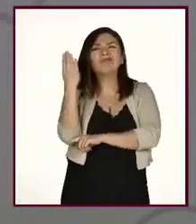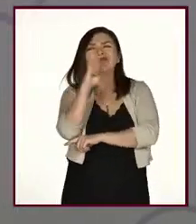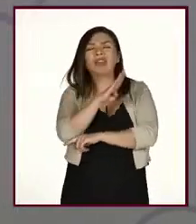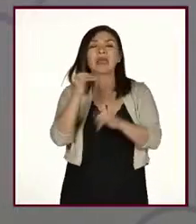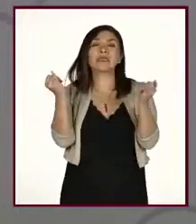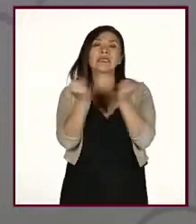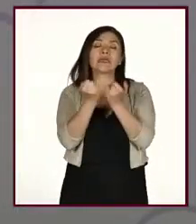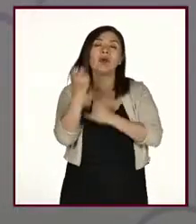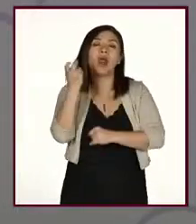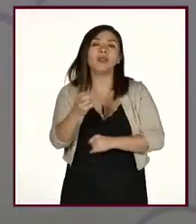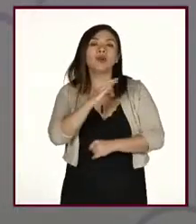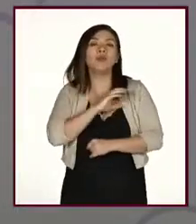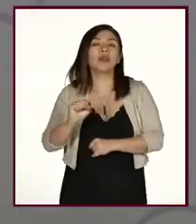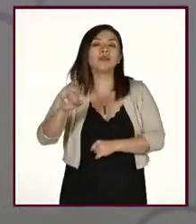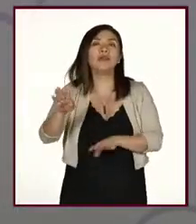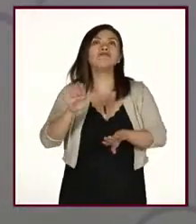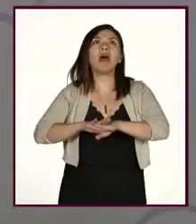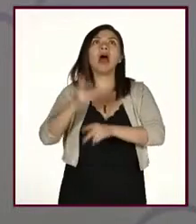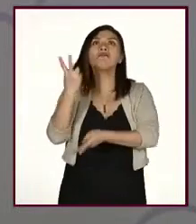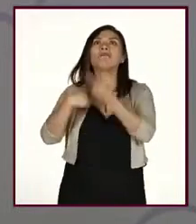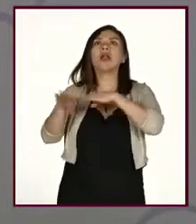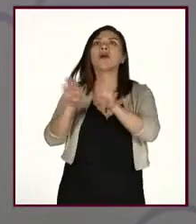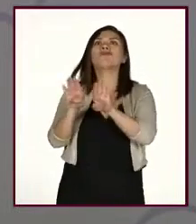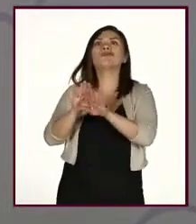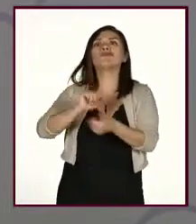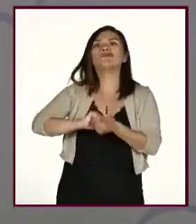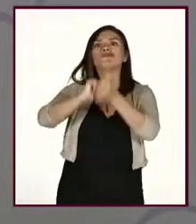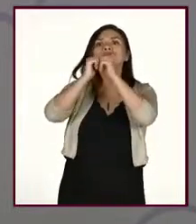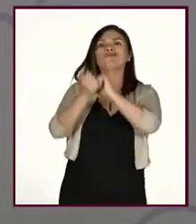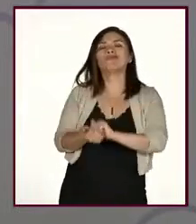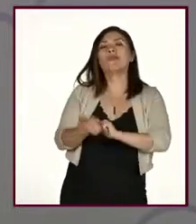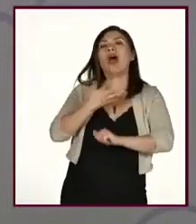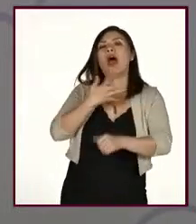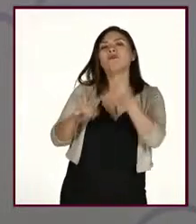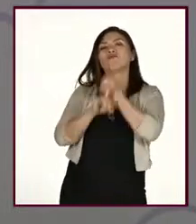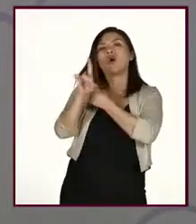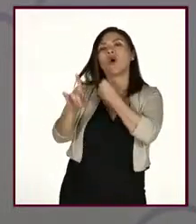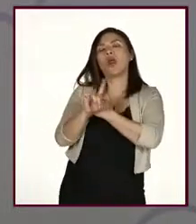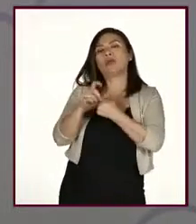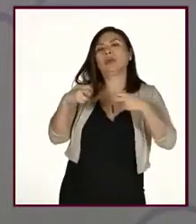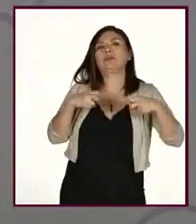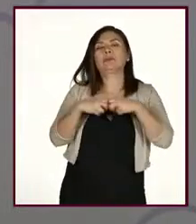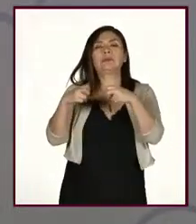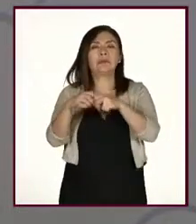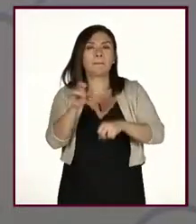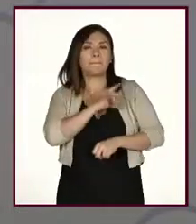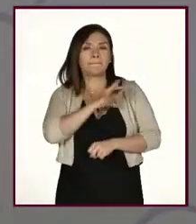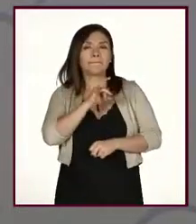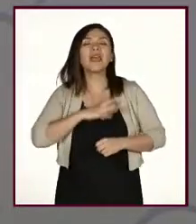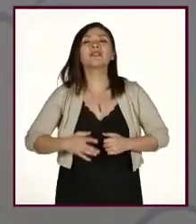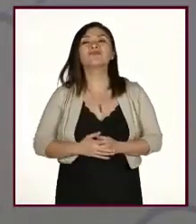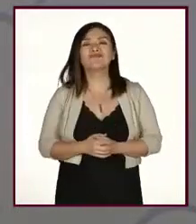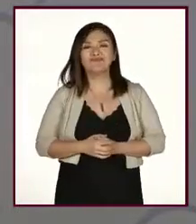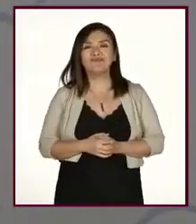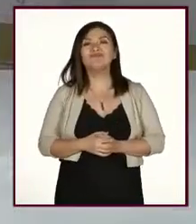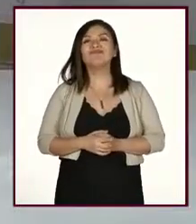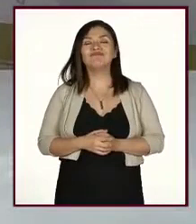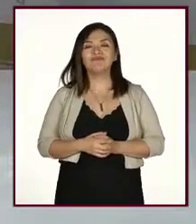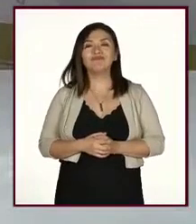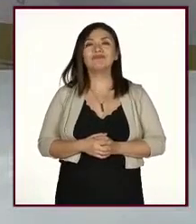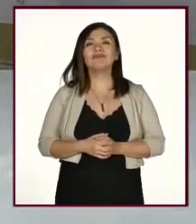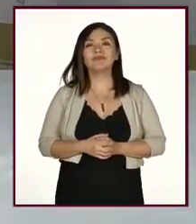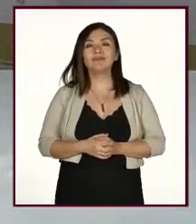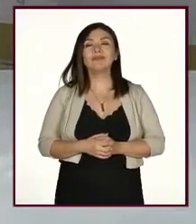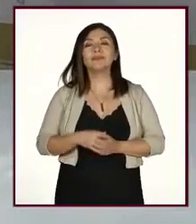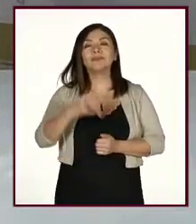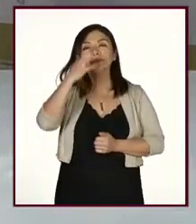también genera más probabilidad de generar un trastorno de ansiedad generalizada. ¿Sí?